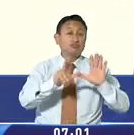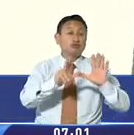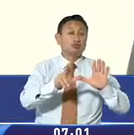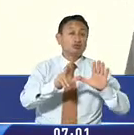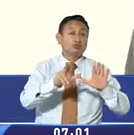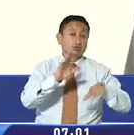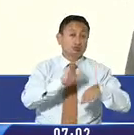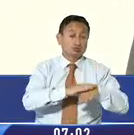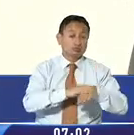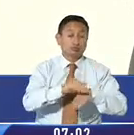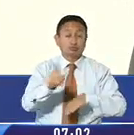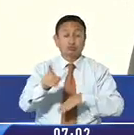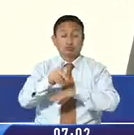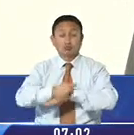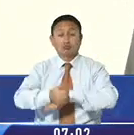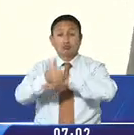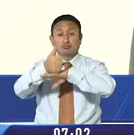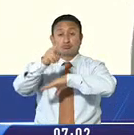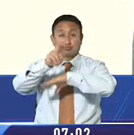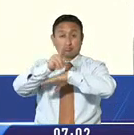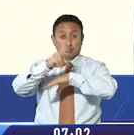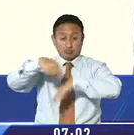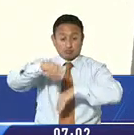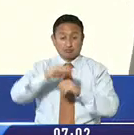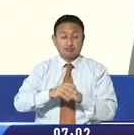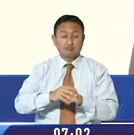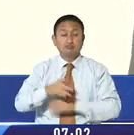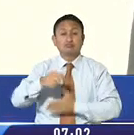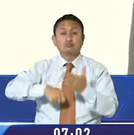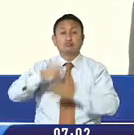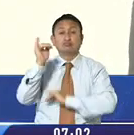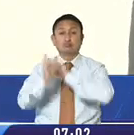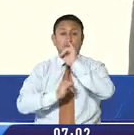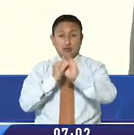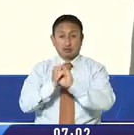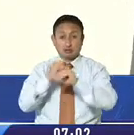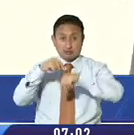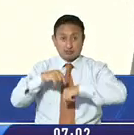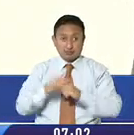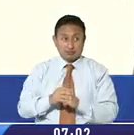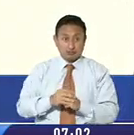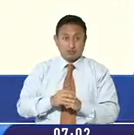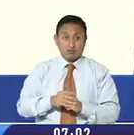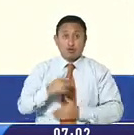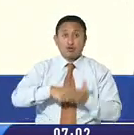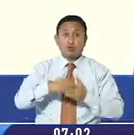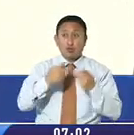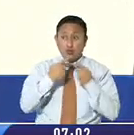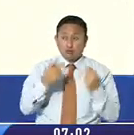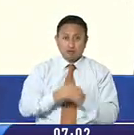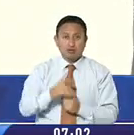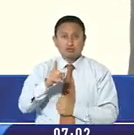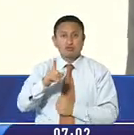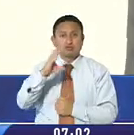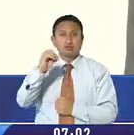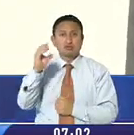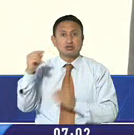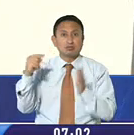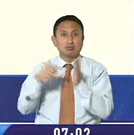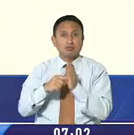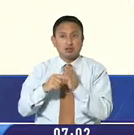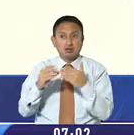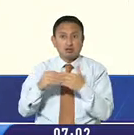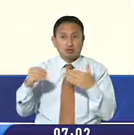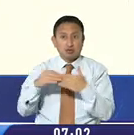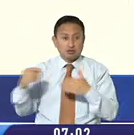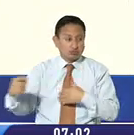señora superintendenta contrató capacitación extranjera sin pasar por contratación pública. Se ha gastado más de $100,000 de nuestros recursos sin haber ido al sistema